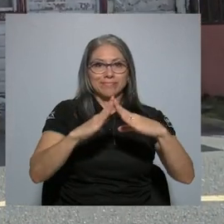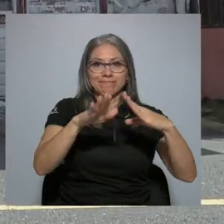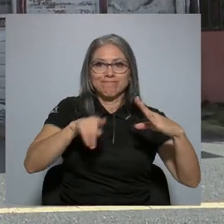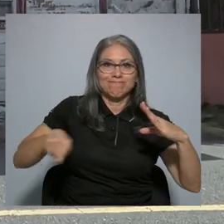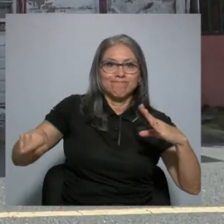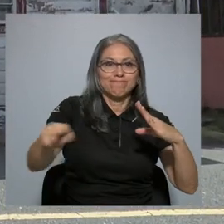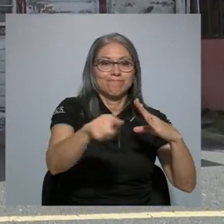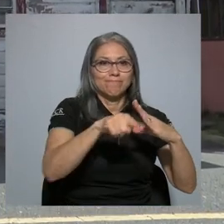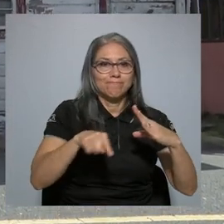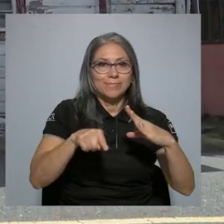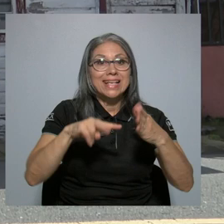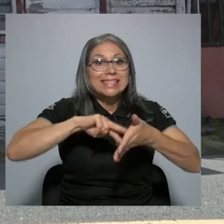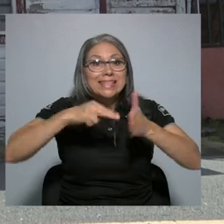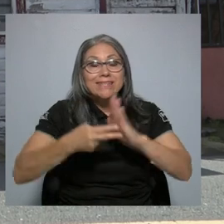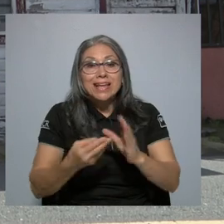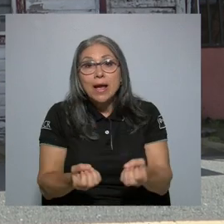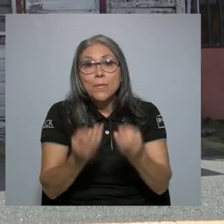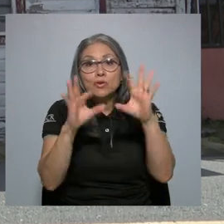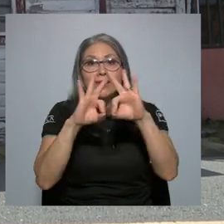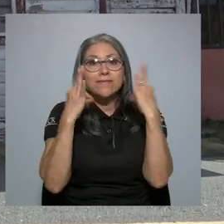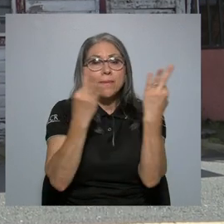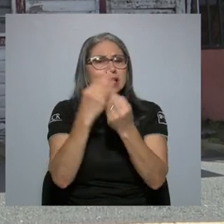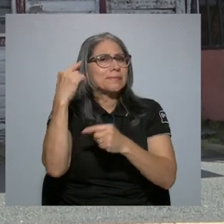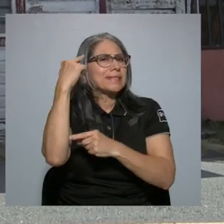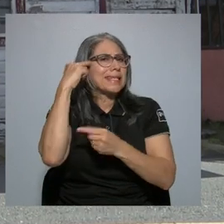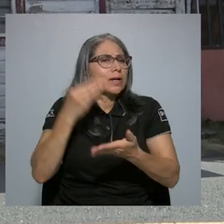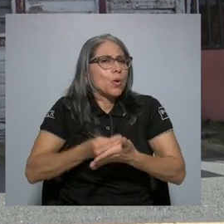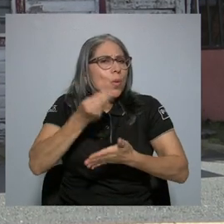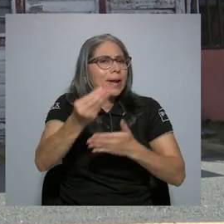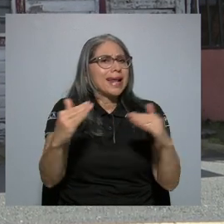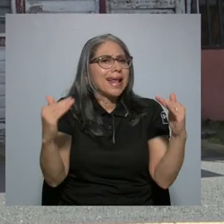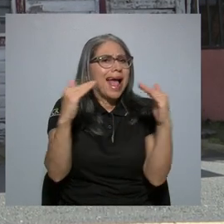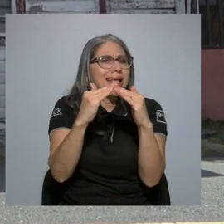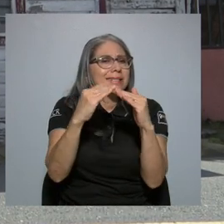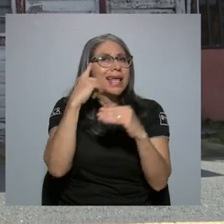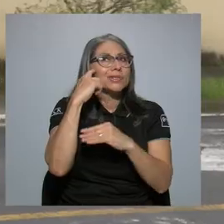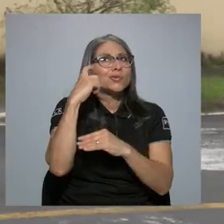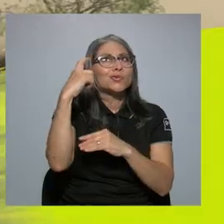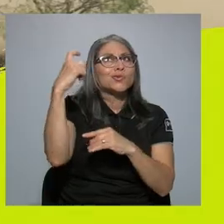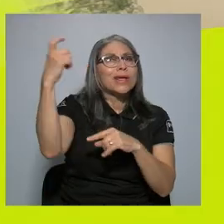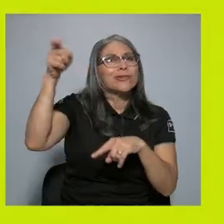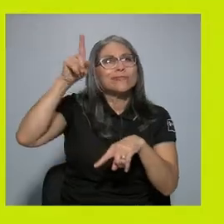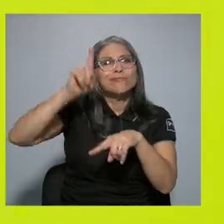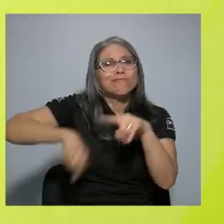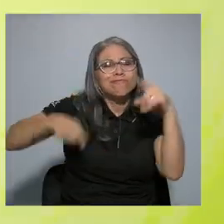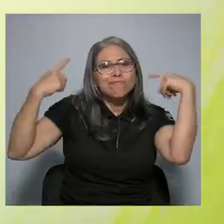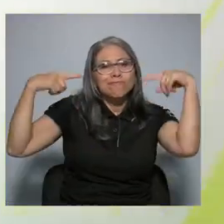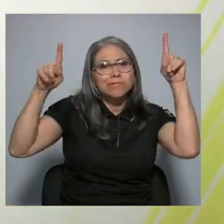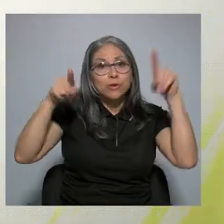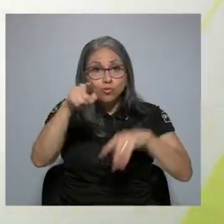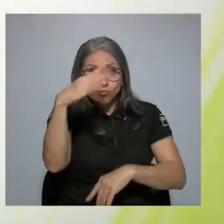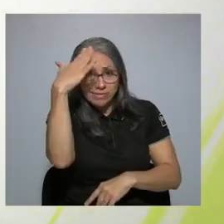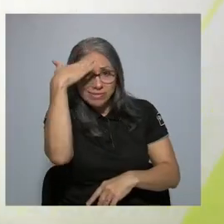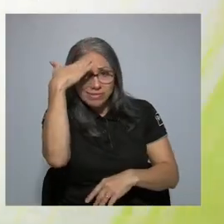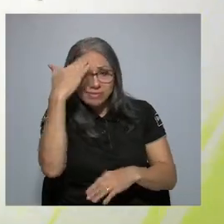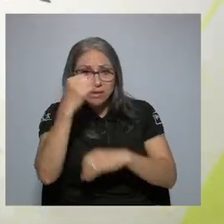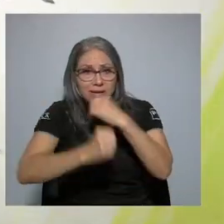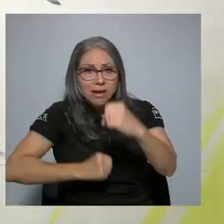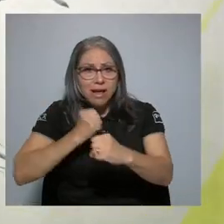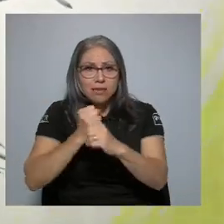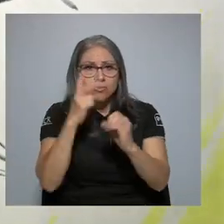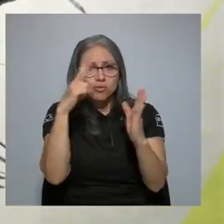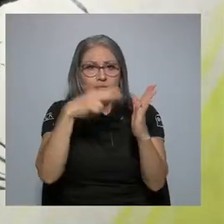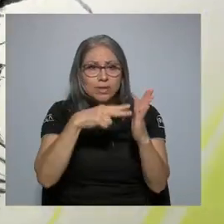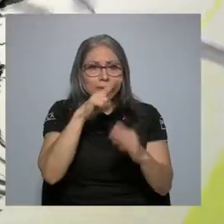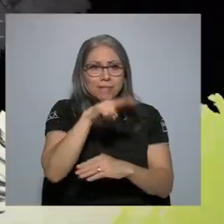hogares, pensar en la compra de casa es un sueño cada vez más lejano. ¿Sabe usted que en los años